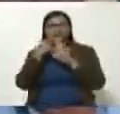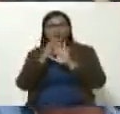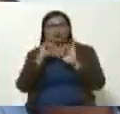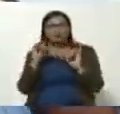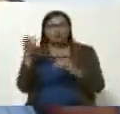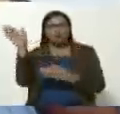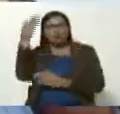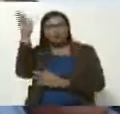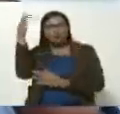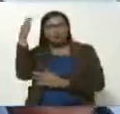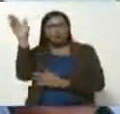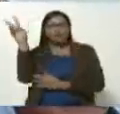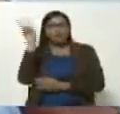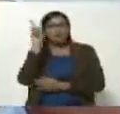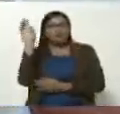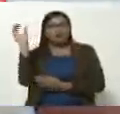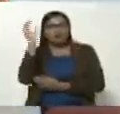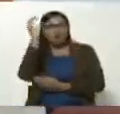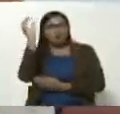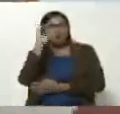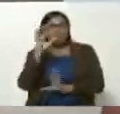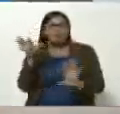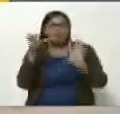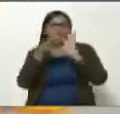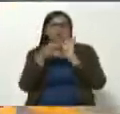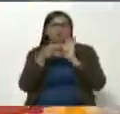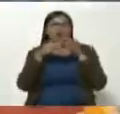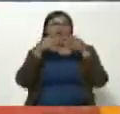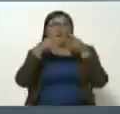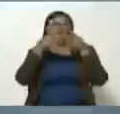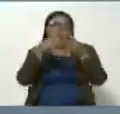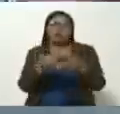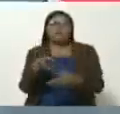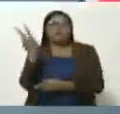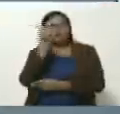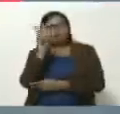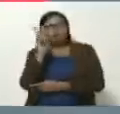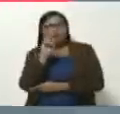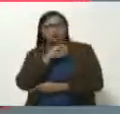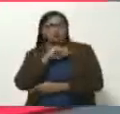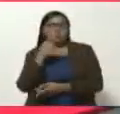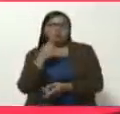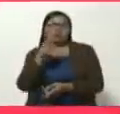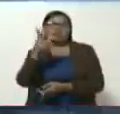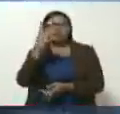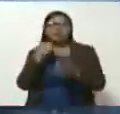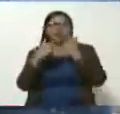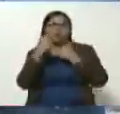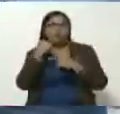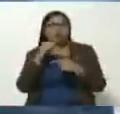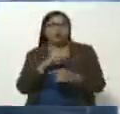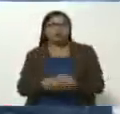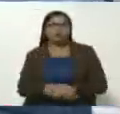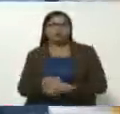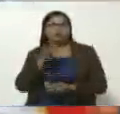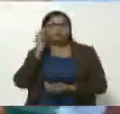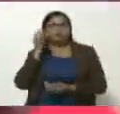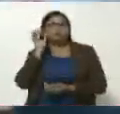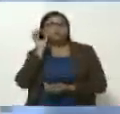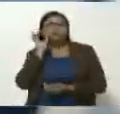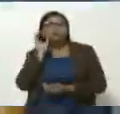las banderas de Venezuela y Colombia hermandadas, el buque con la bandera de Venezuela, nuestro tricolor patrio, amarillo, azul y rojo